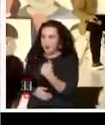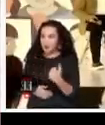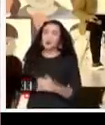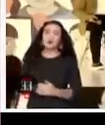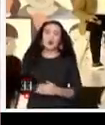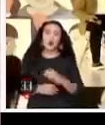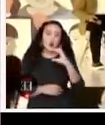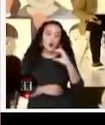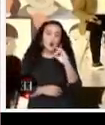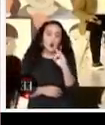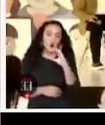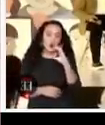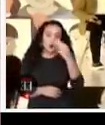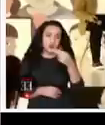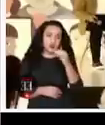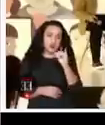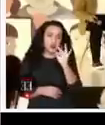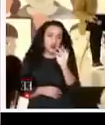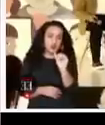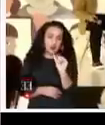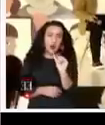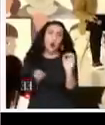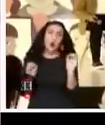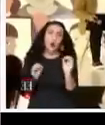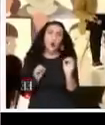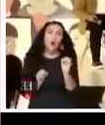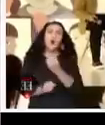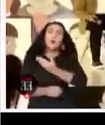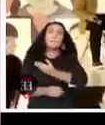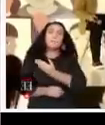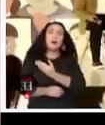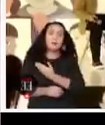me decía cuchita o mi madre selva